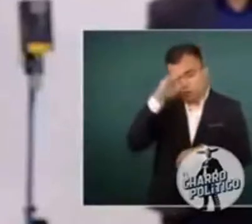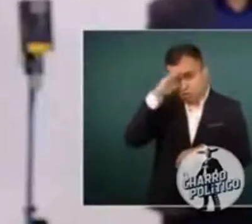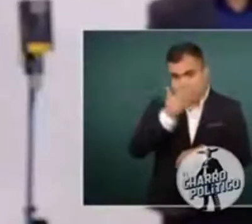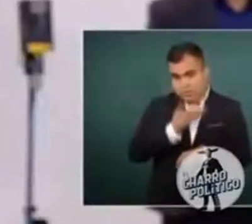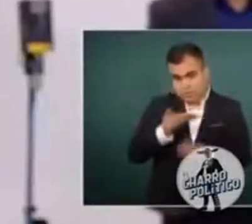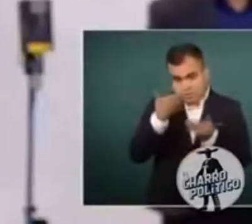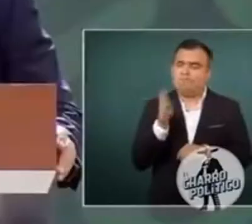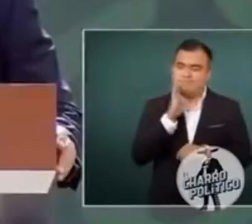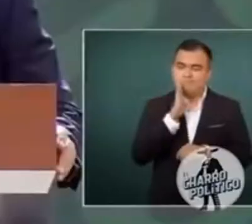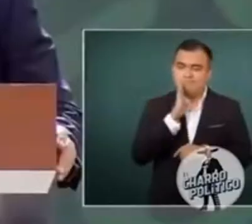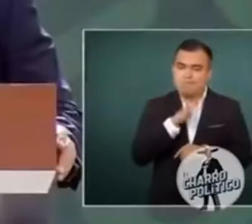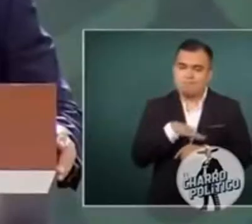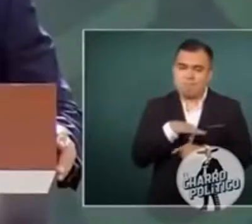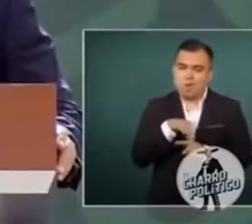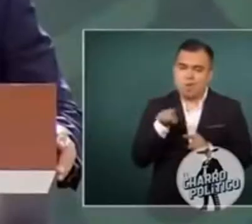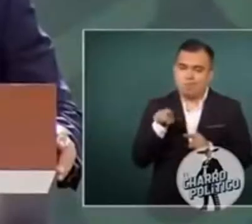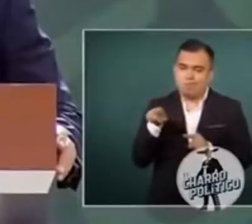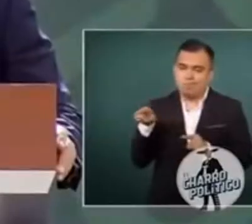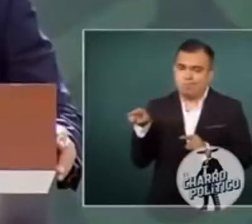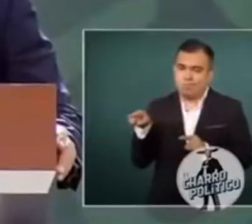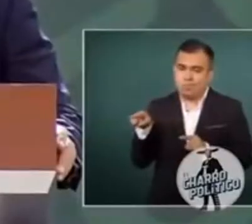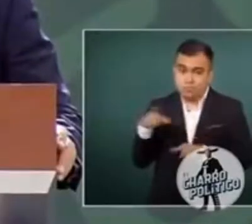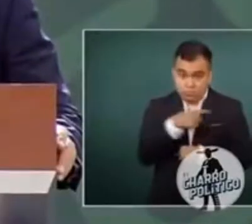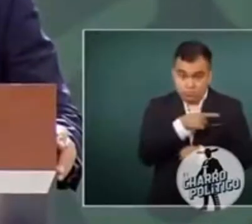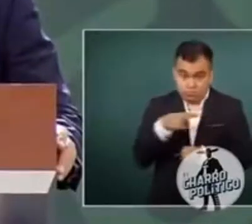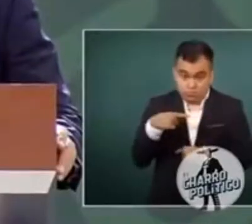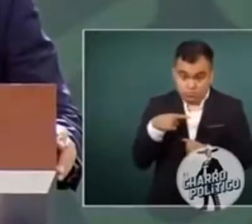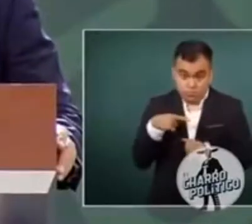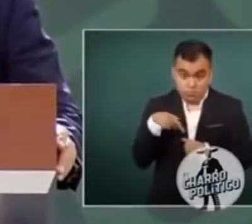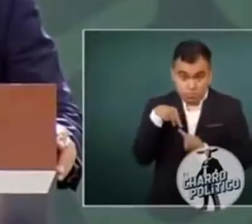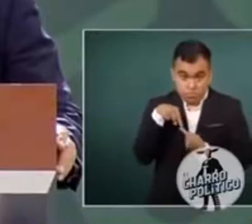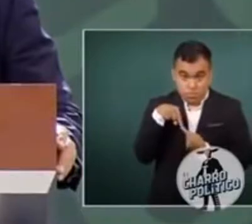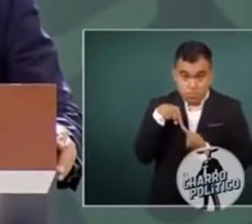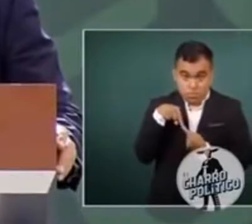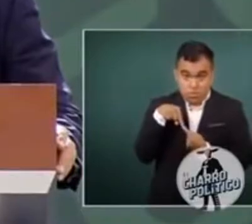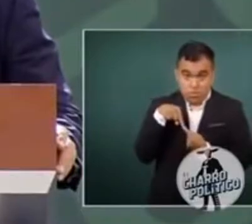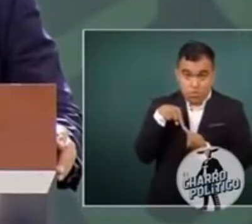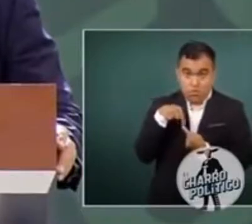4 millones en un mes? Me dejaron firmar cheques con un sello, March. ¡Con un sello!